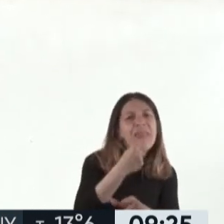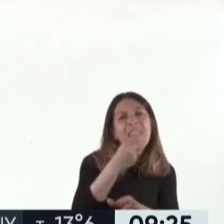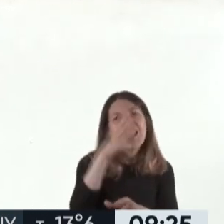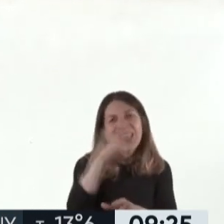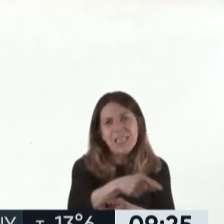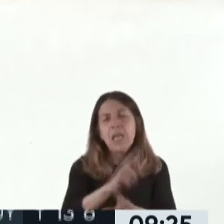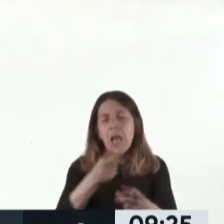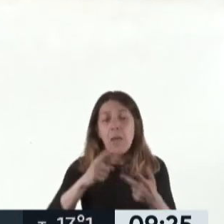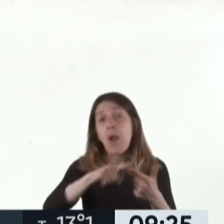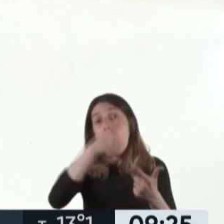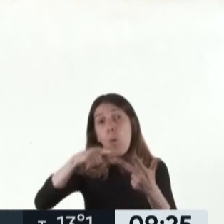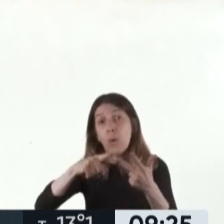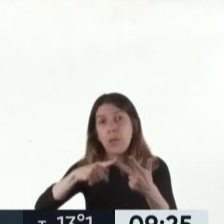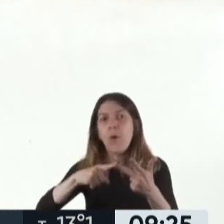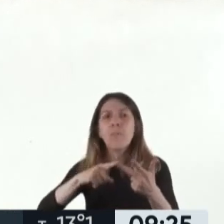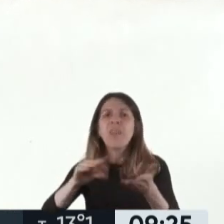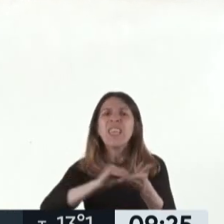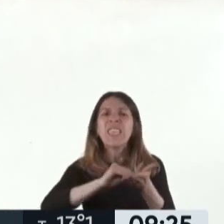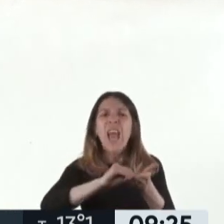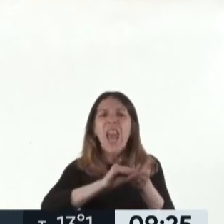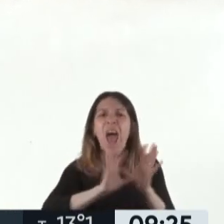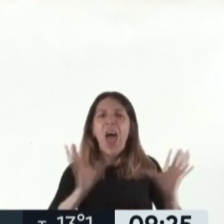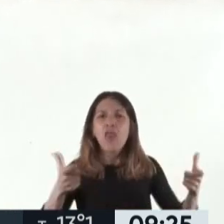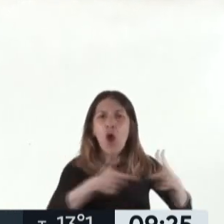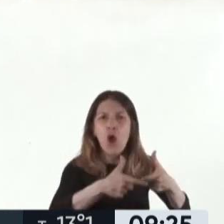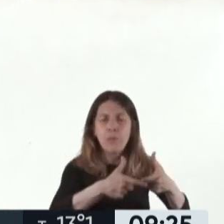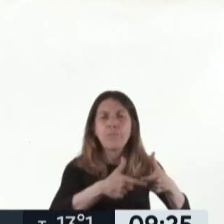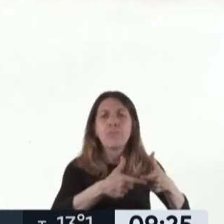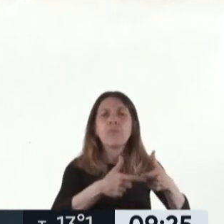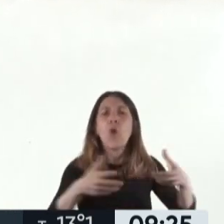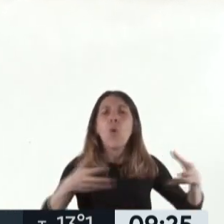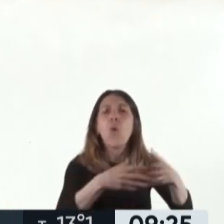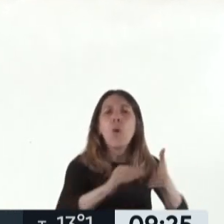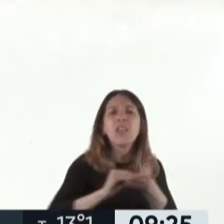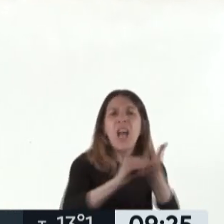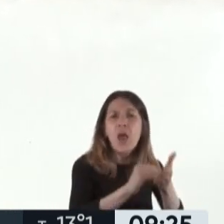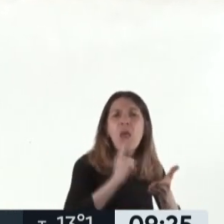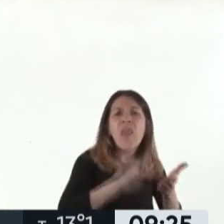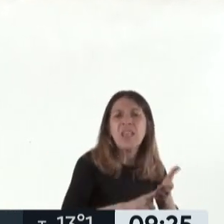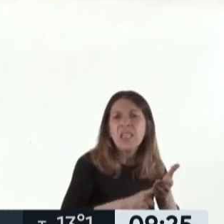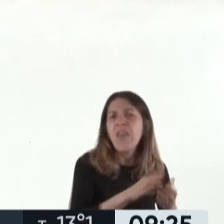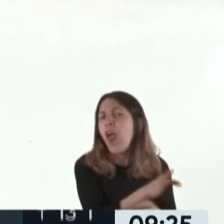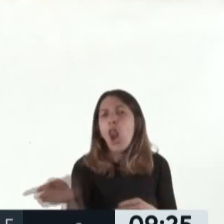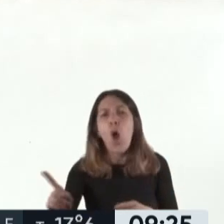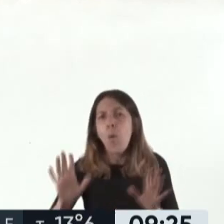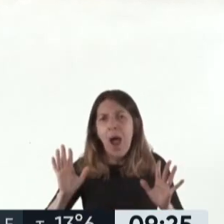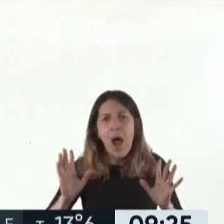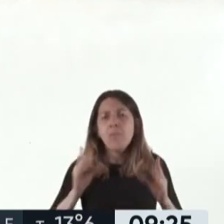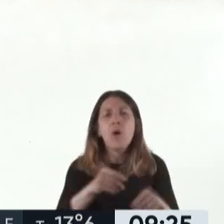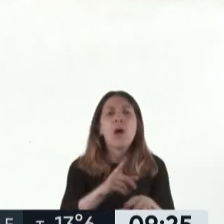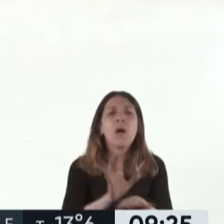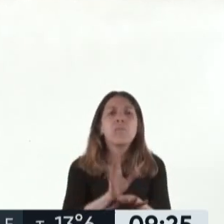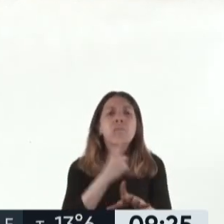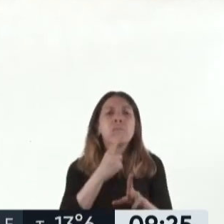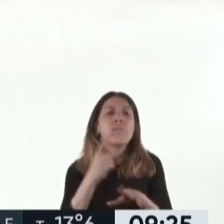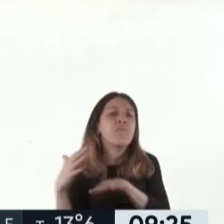Y por último, en el Senado, el conjunto de senadores decidió que no va a concurrir porque no quieren hacer del Senado